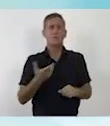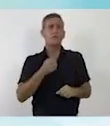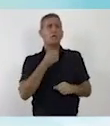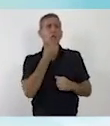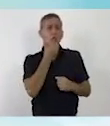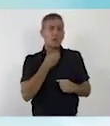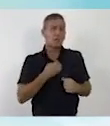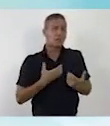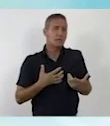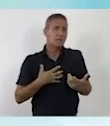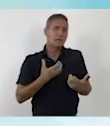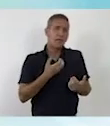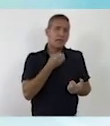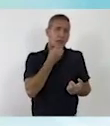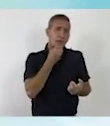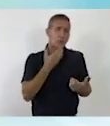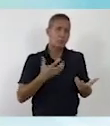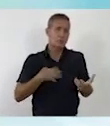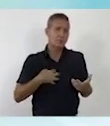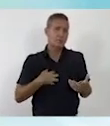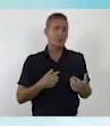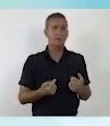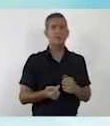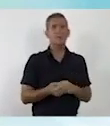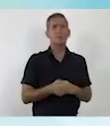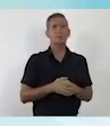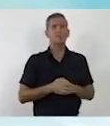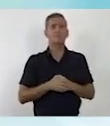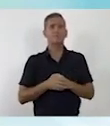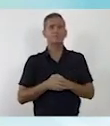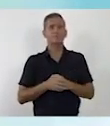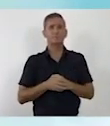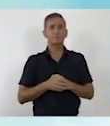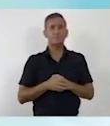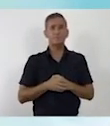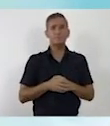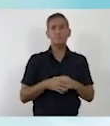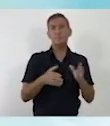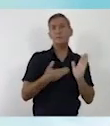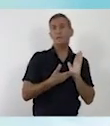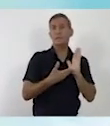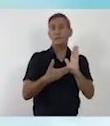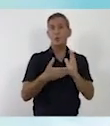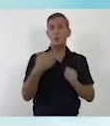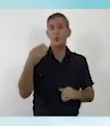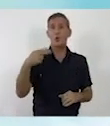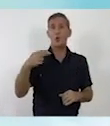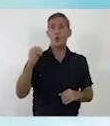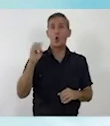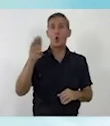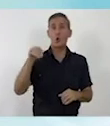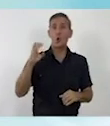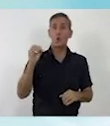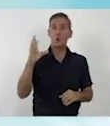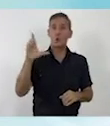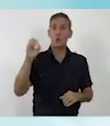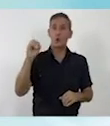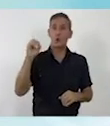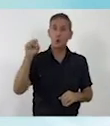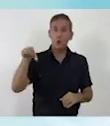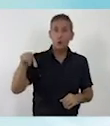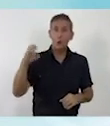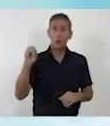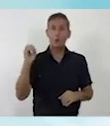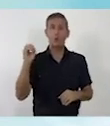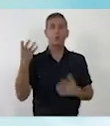pueden ocasionar. Ahí tienen el metano y el alcohol etílico. Representar un homólogo superior de ese alcohol que